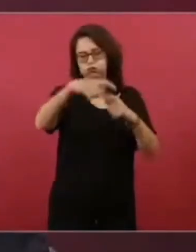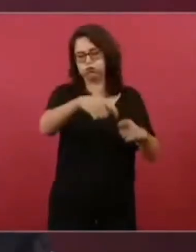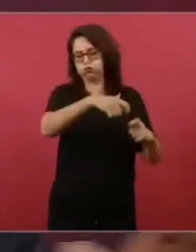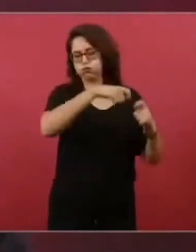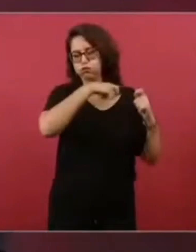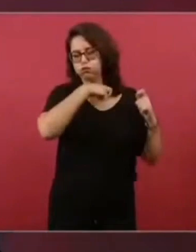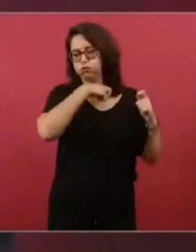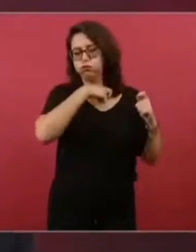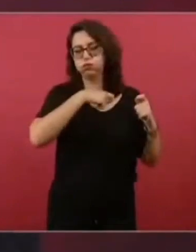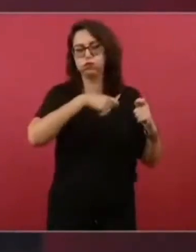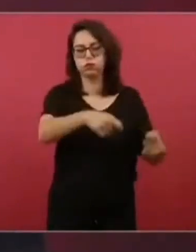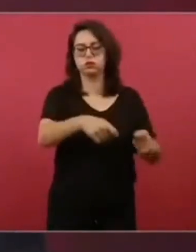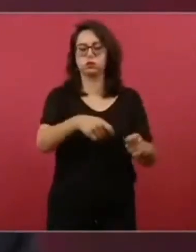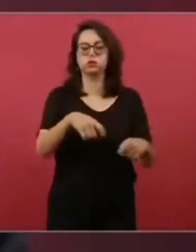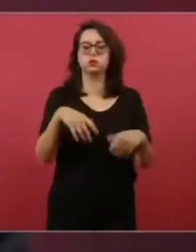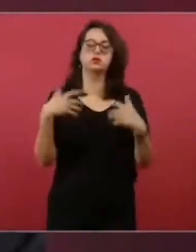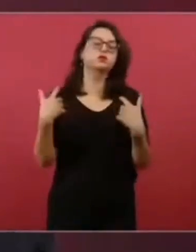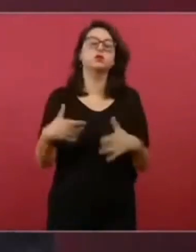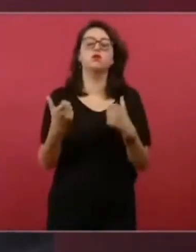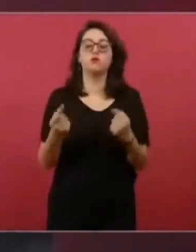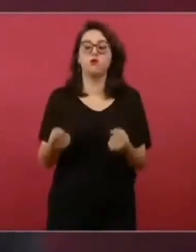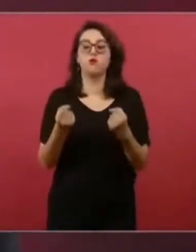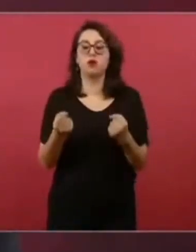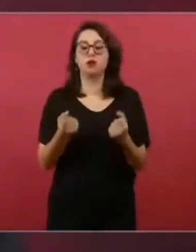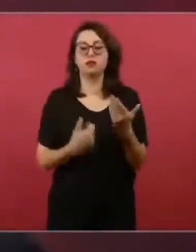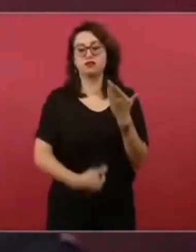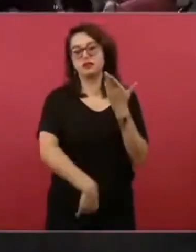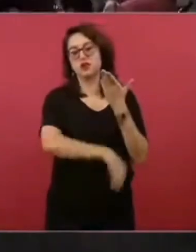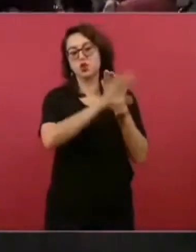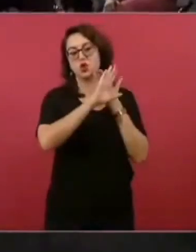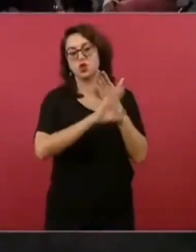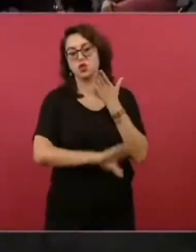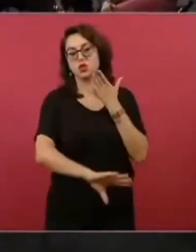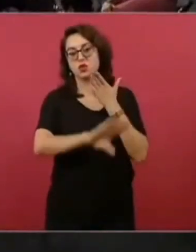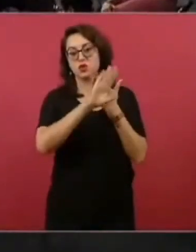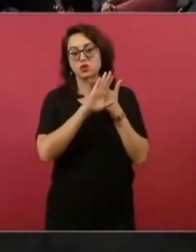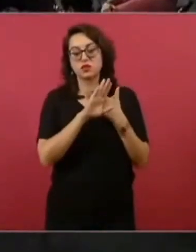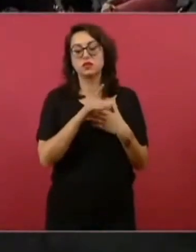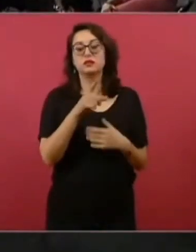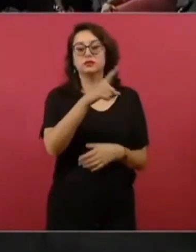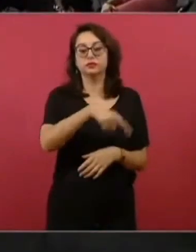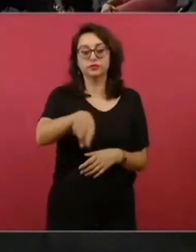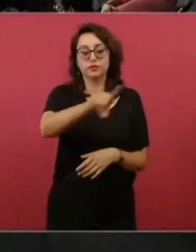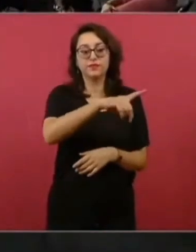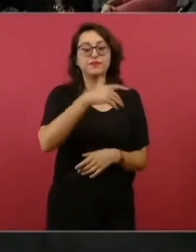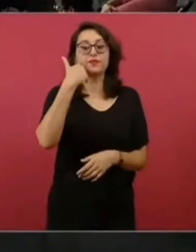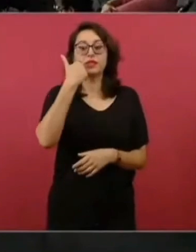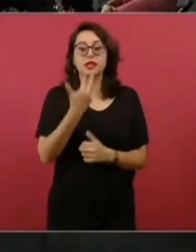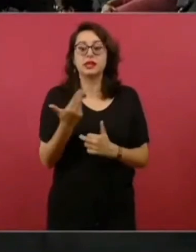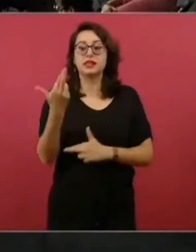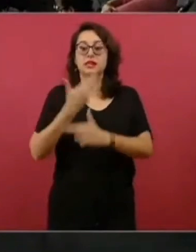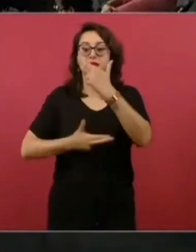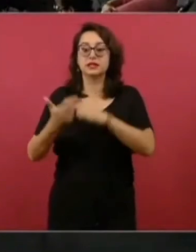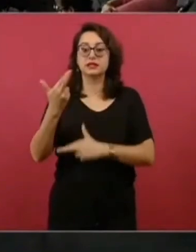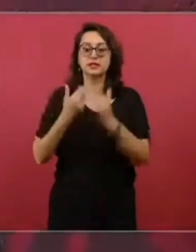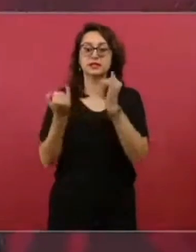y están en contra de nosotros. Lo que quieren es regresar por sus